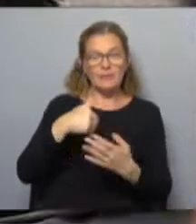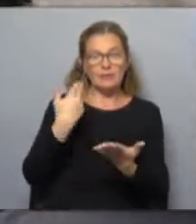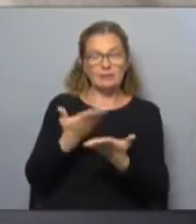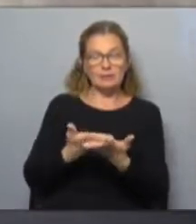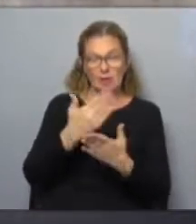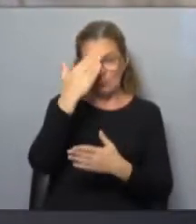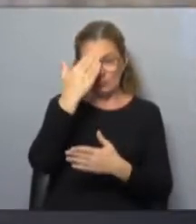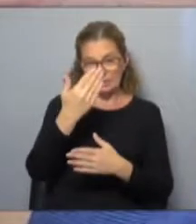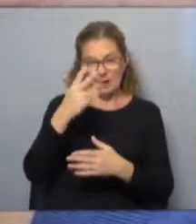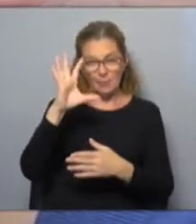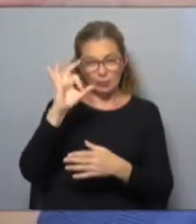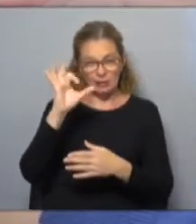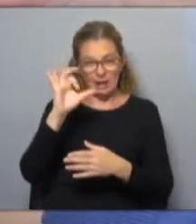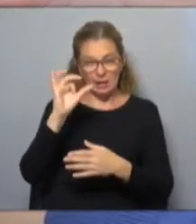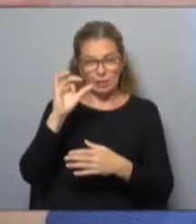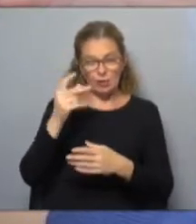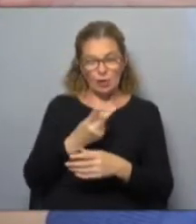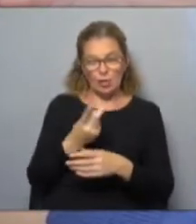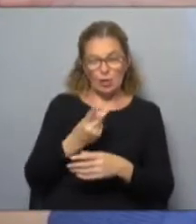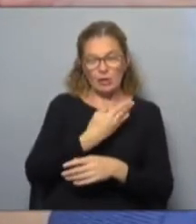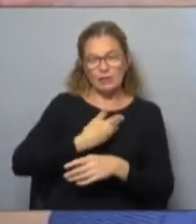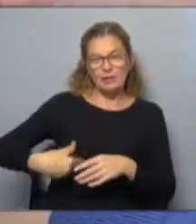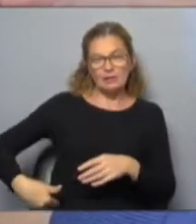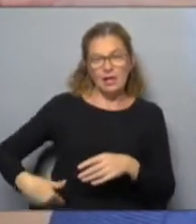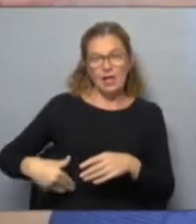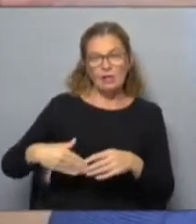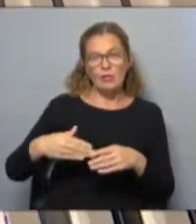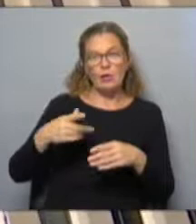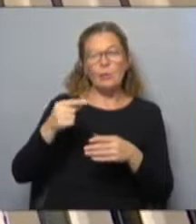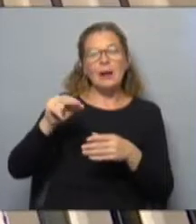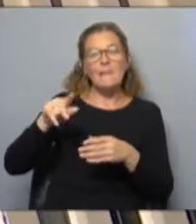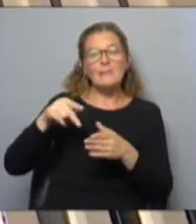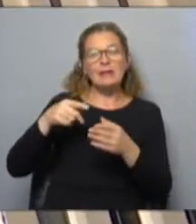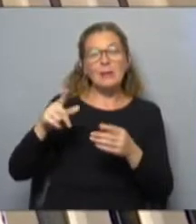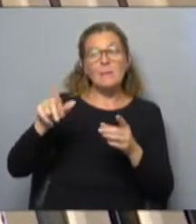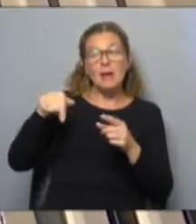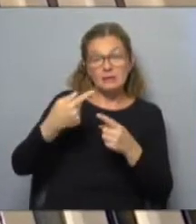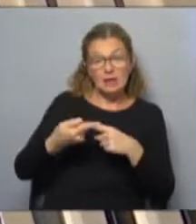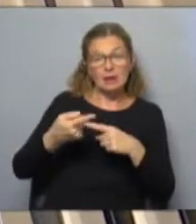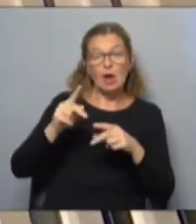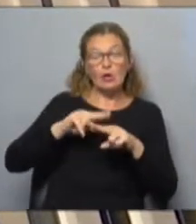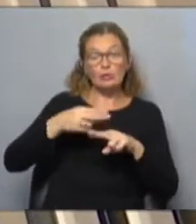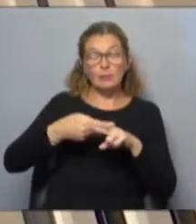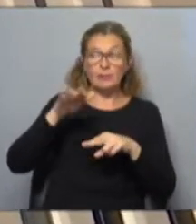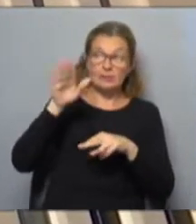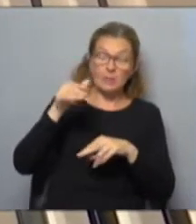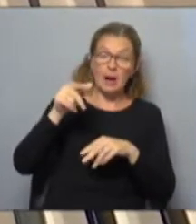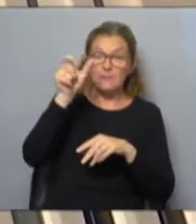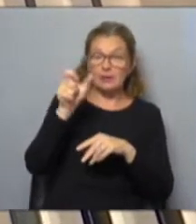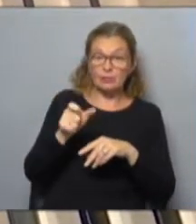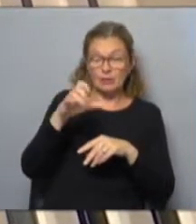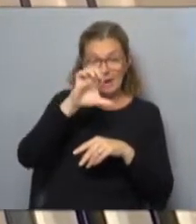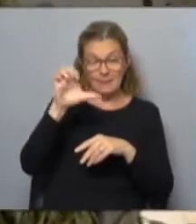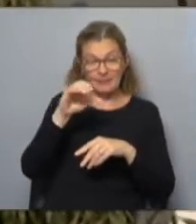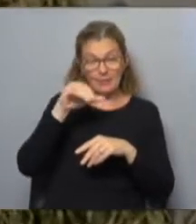Frente Amplio por el acuerdo entre Terminal Cuenca del Plata y el Estado, retomará mañana las audiencias con la comparecencia de los representantes de la